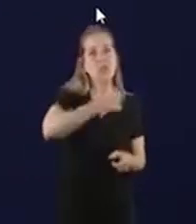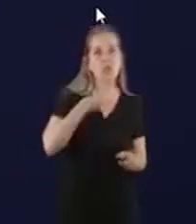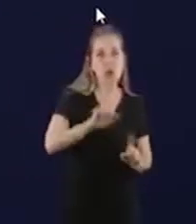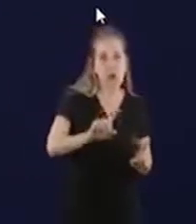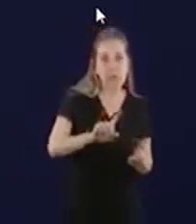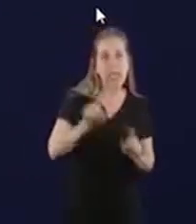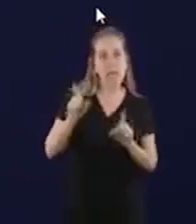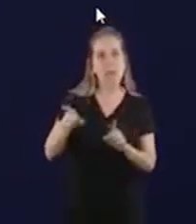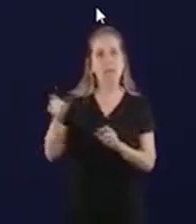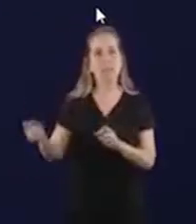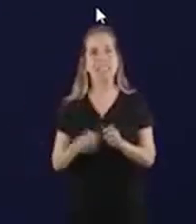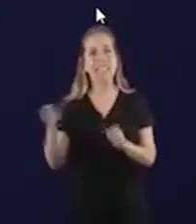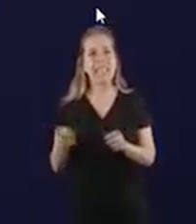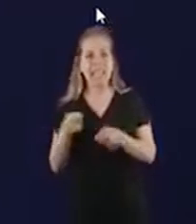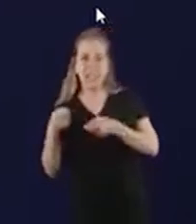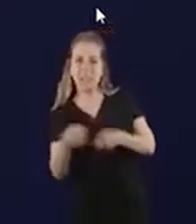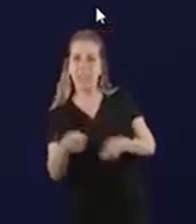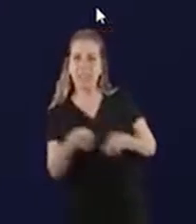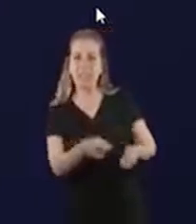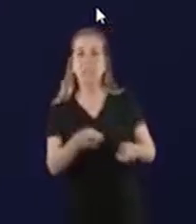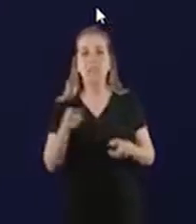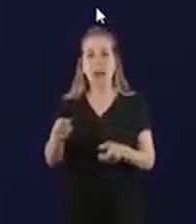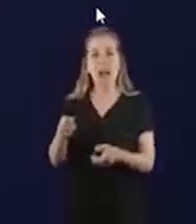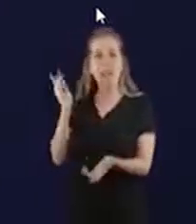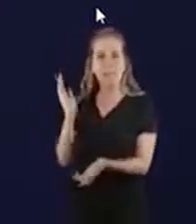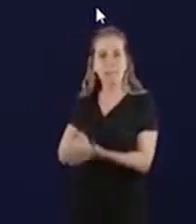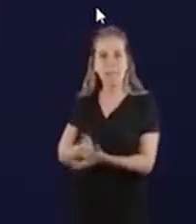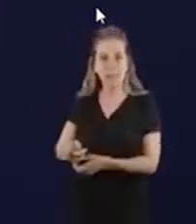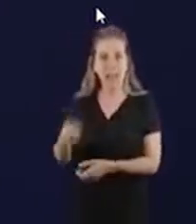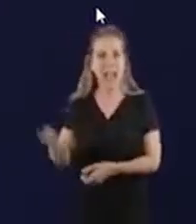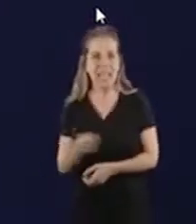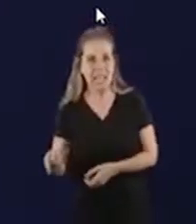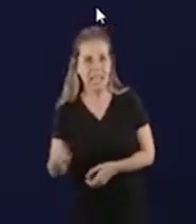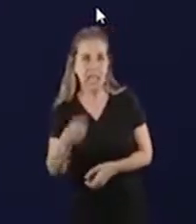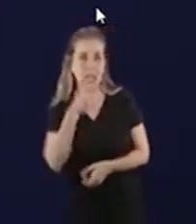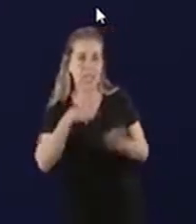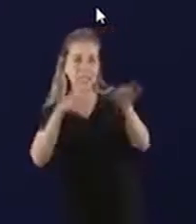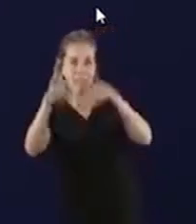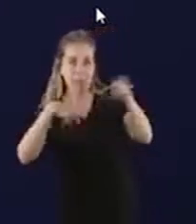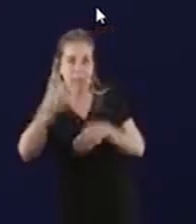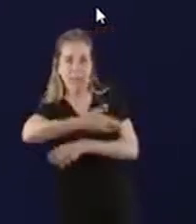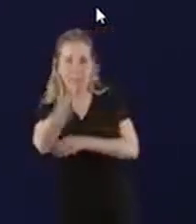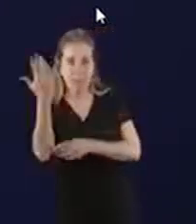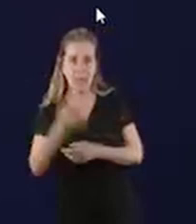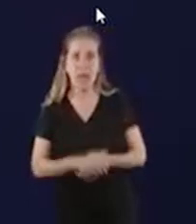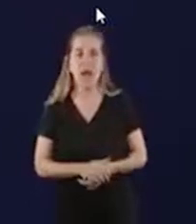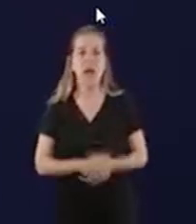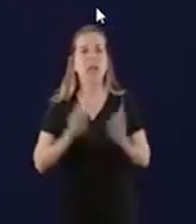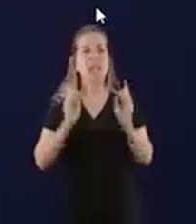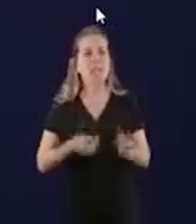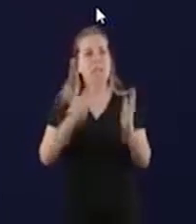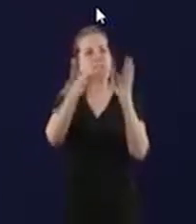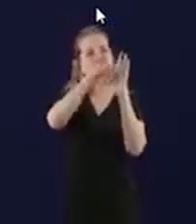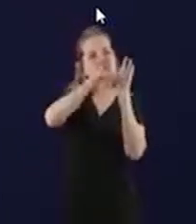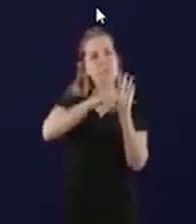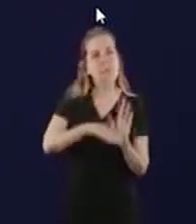tener infracciones se les establecer infracciones graves había cambios en